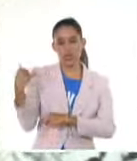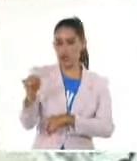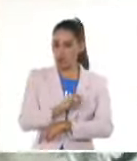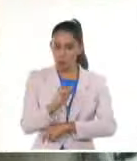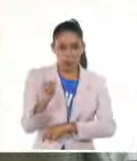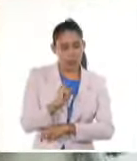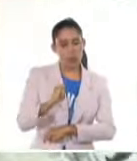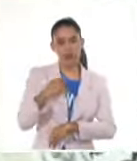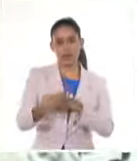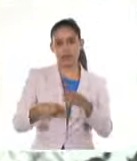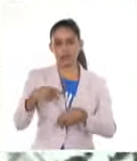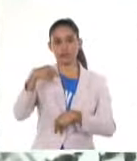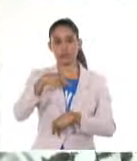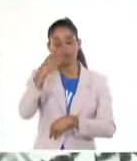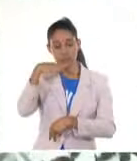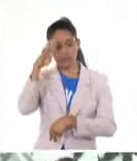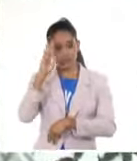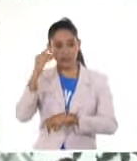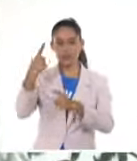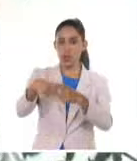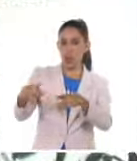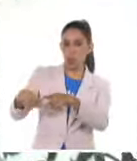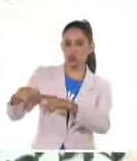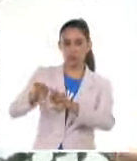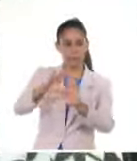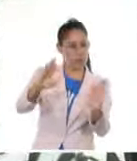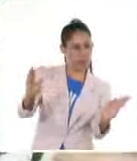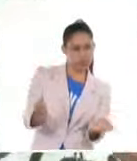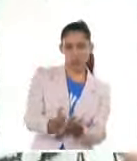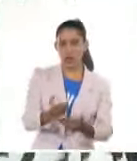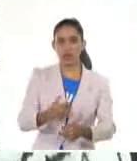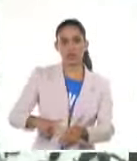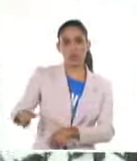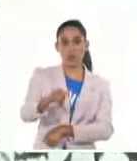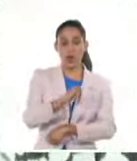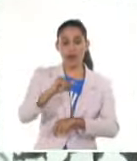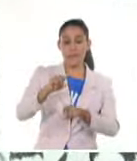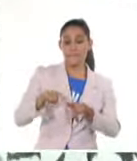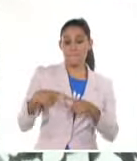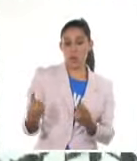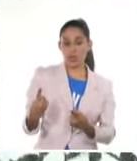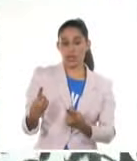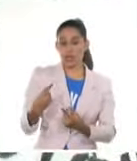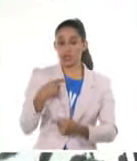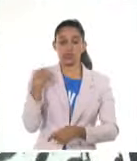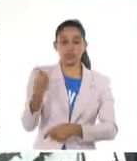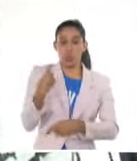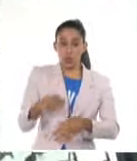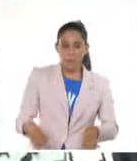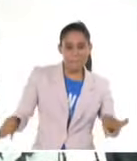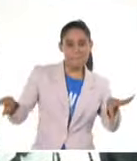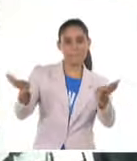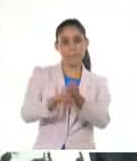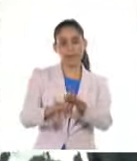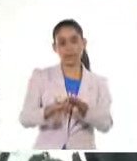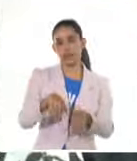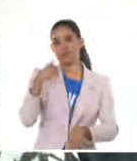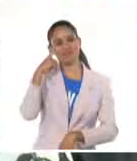en Cuba, y lo que hagáis en Cuba lo perciban los compañeros de Venezuela, porque si no estamos desperdiciando nuestra